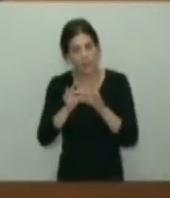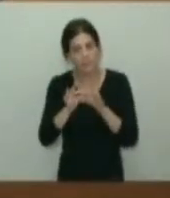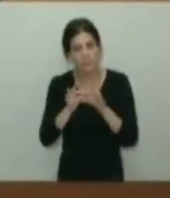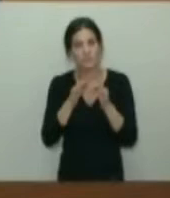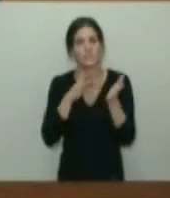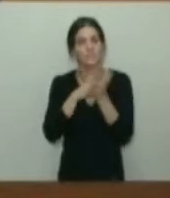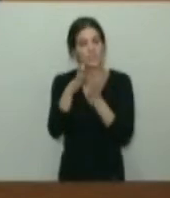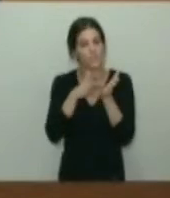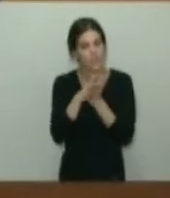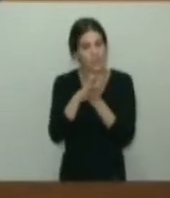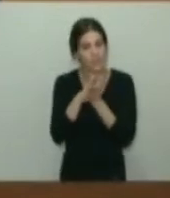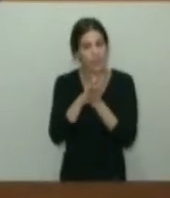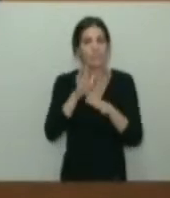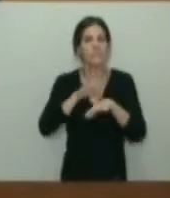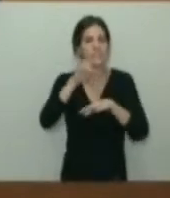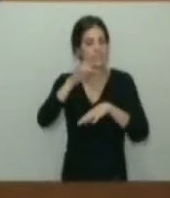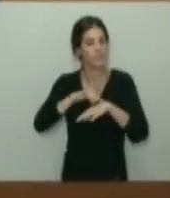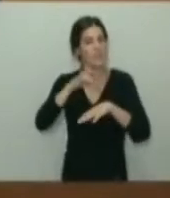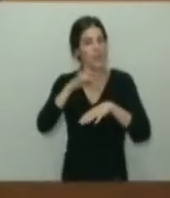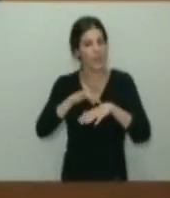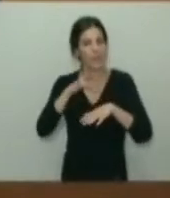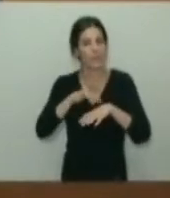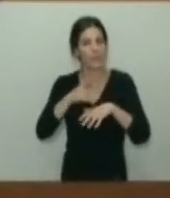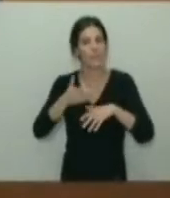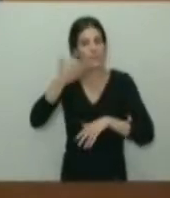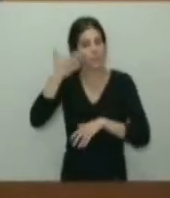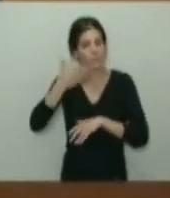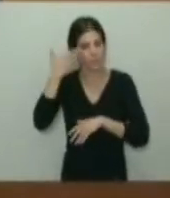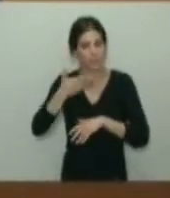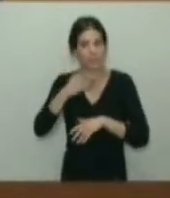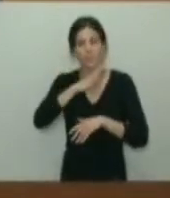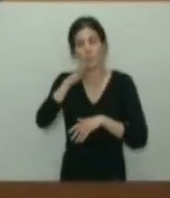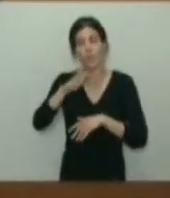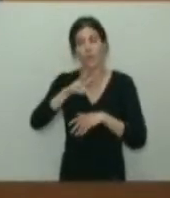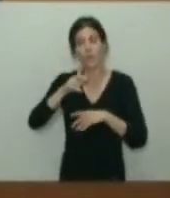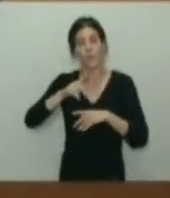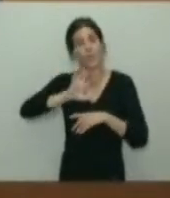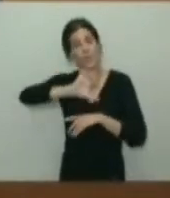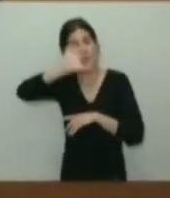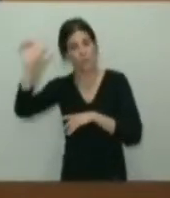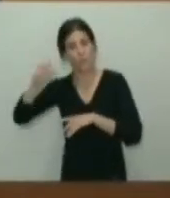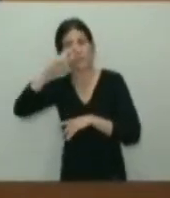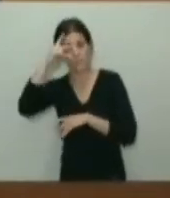evidencian una importante sensibilidad y preocupación a nivel europeo por la situación de los